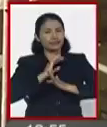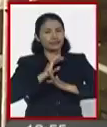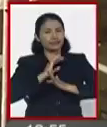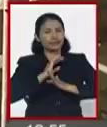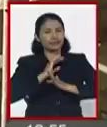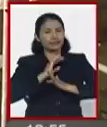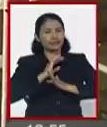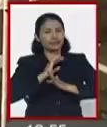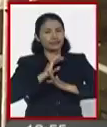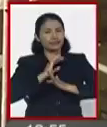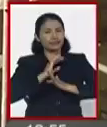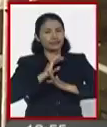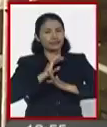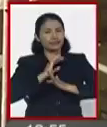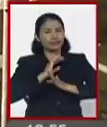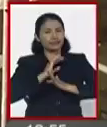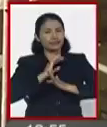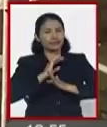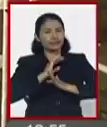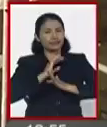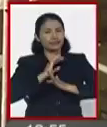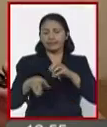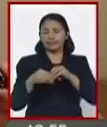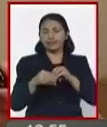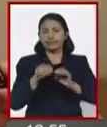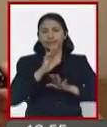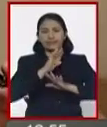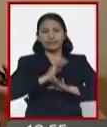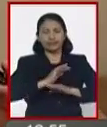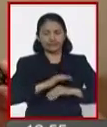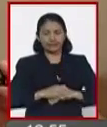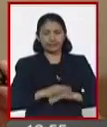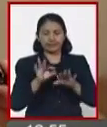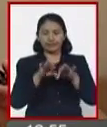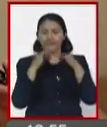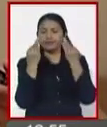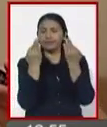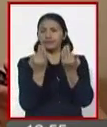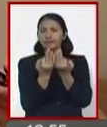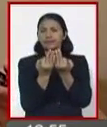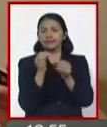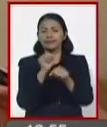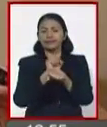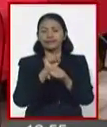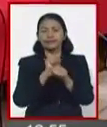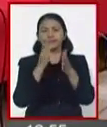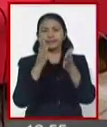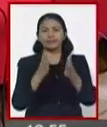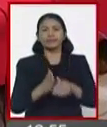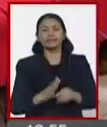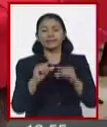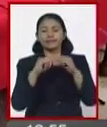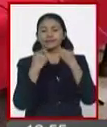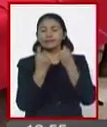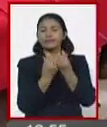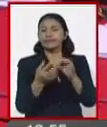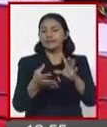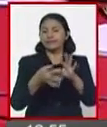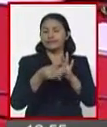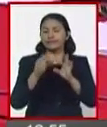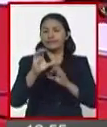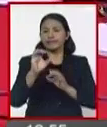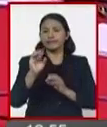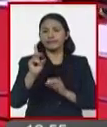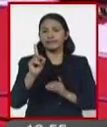movilizaciones no para qué incremento que sea satisfactoria en la familia de los obreros y sectores afiliados a la central